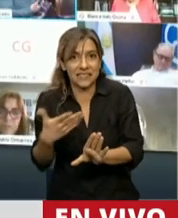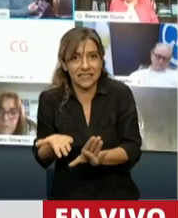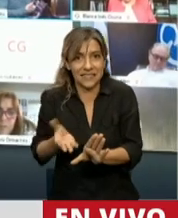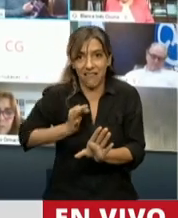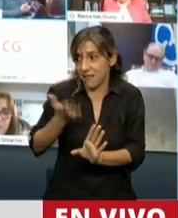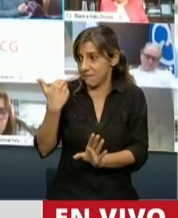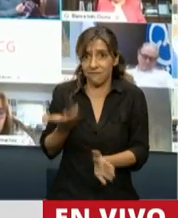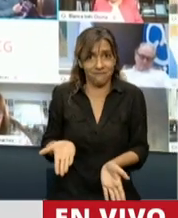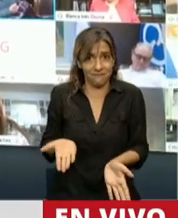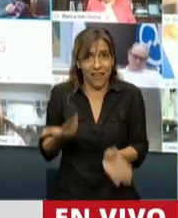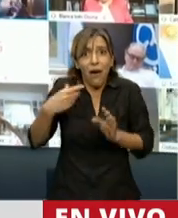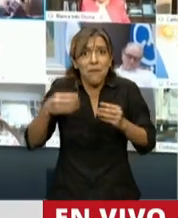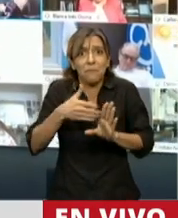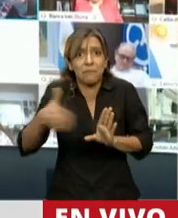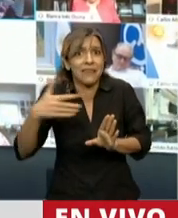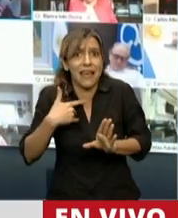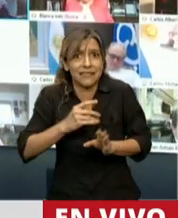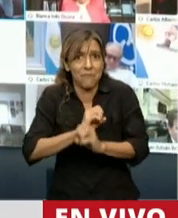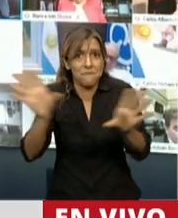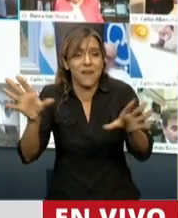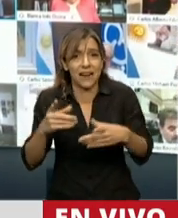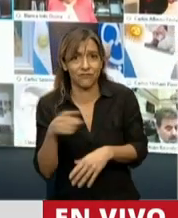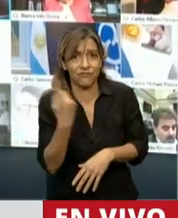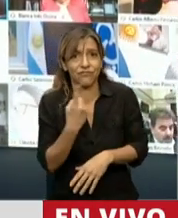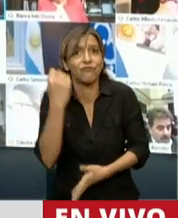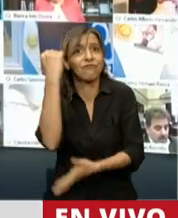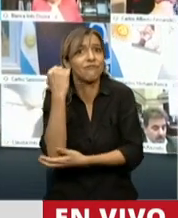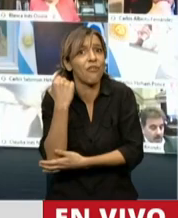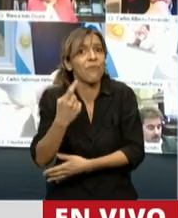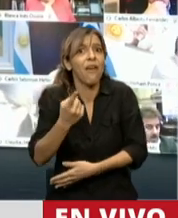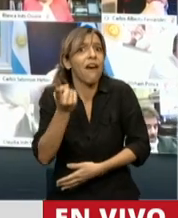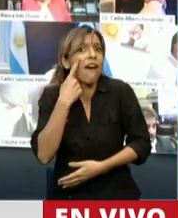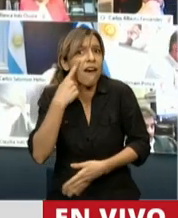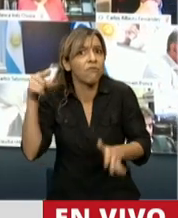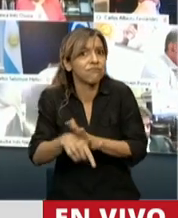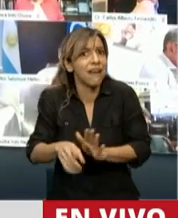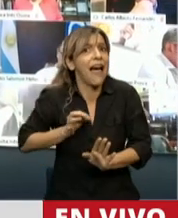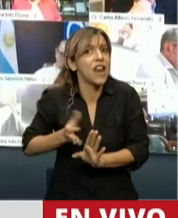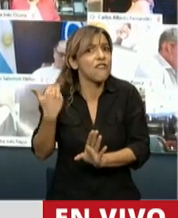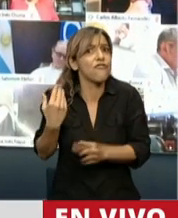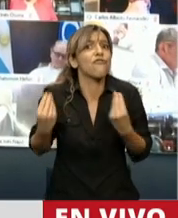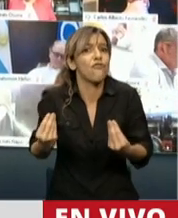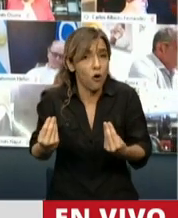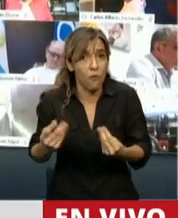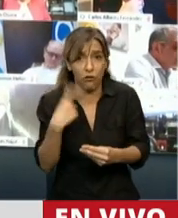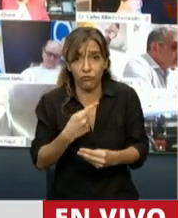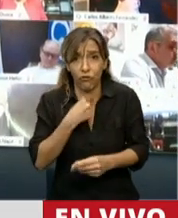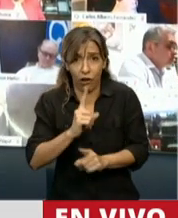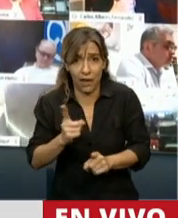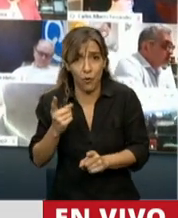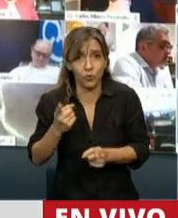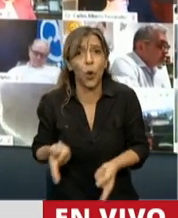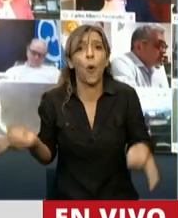Entonces, si no asumimos este diagnóstico, corremos el riesgo de no resolver. Nosotros no queremos volver a la Argentina pre-pandemia.